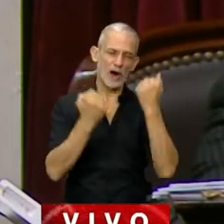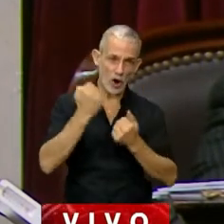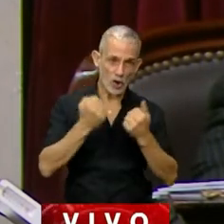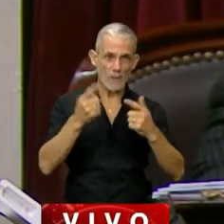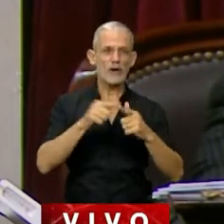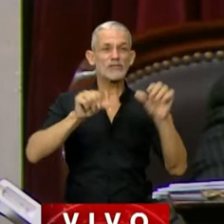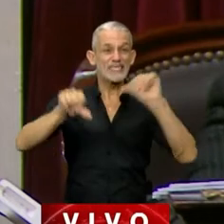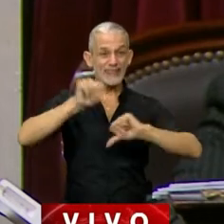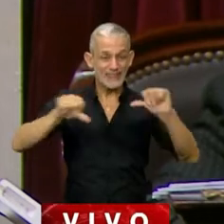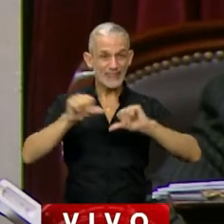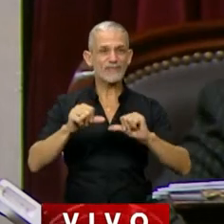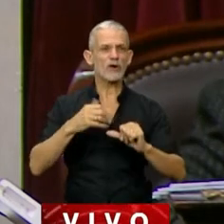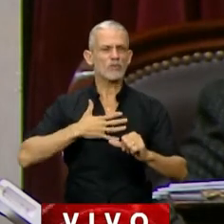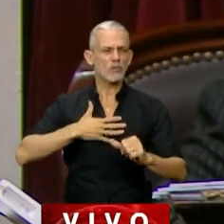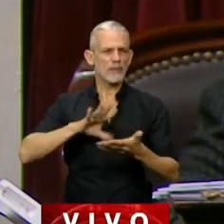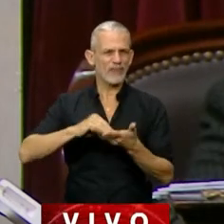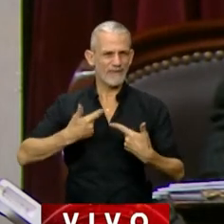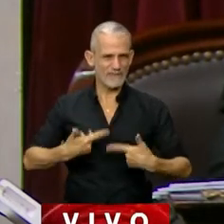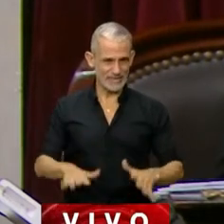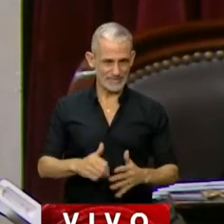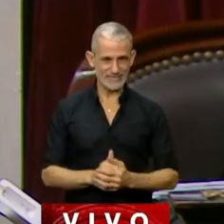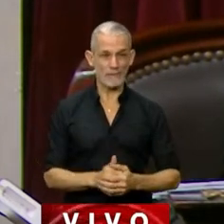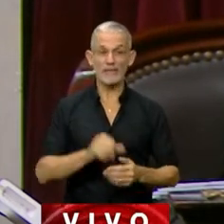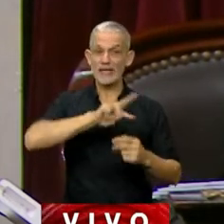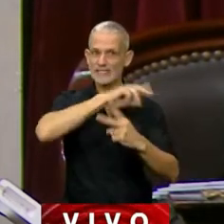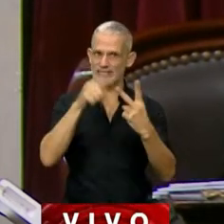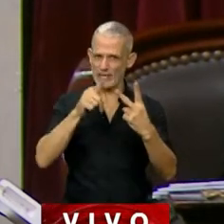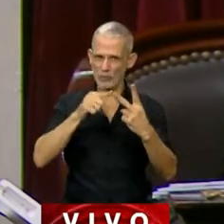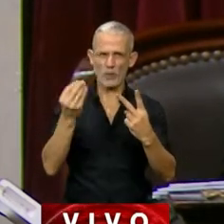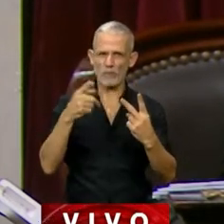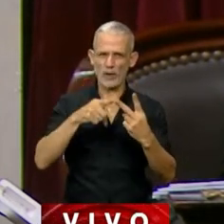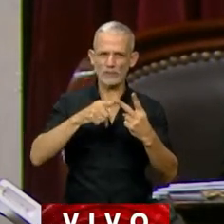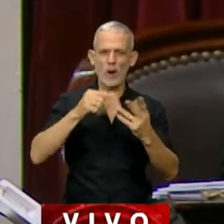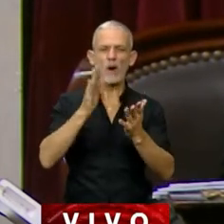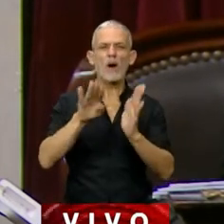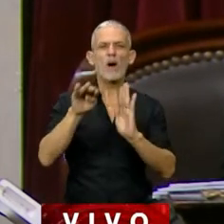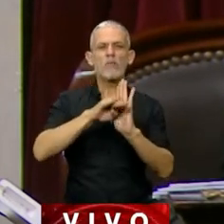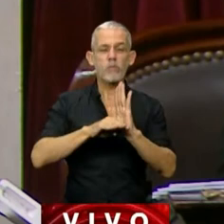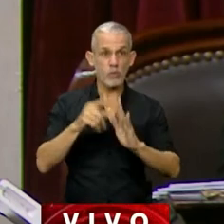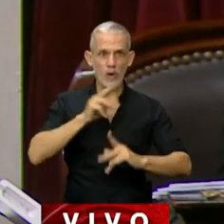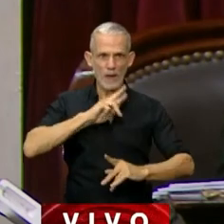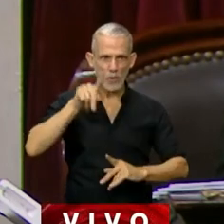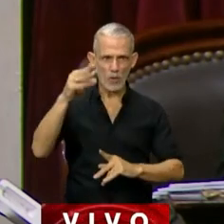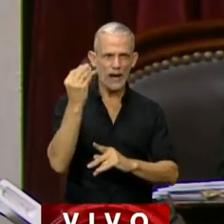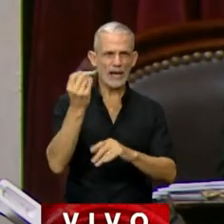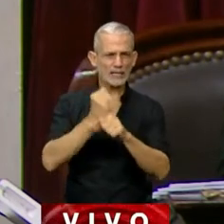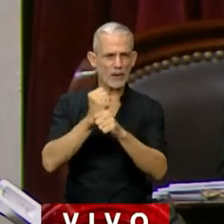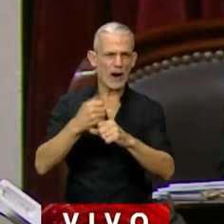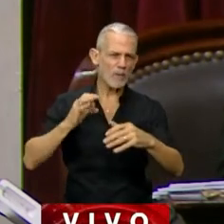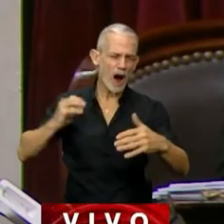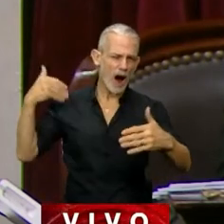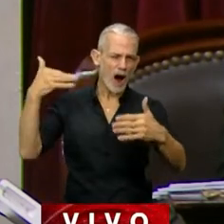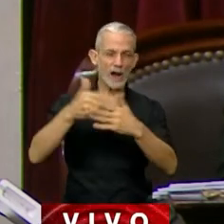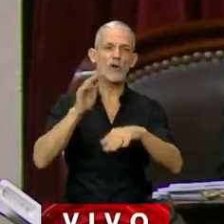económicos, científicos y soberanos para la nación. En el segundo, porque se trata del planteo de una funcionaria de carrera que con